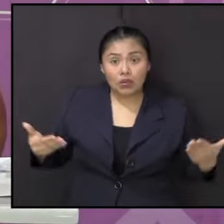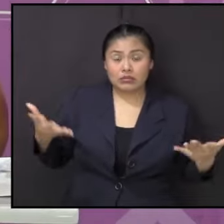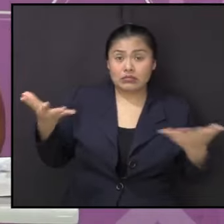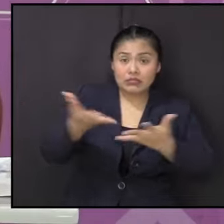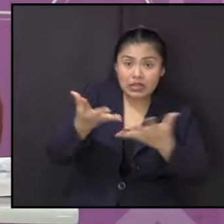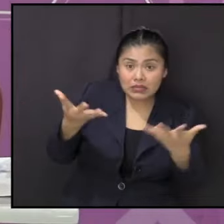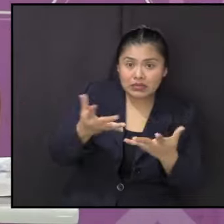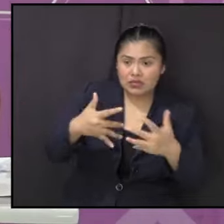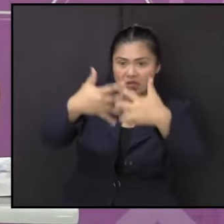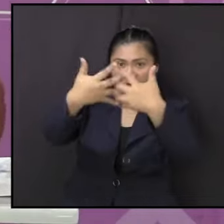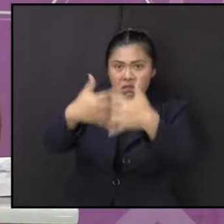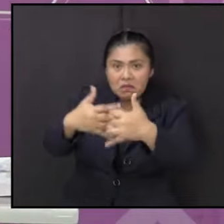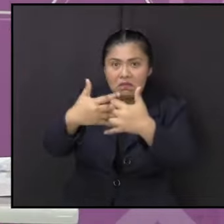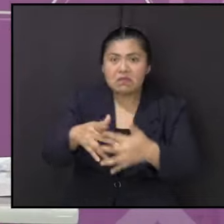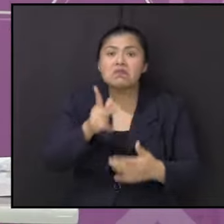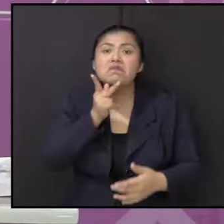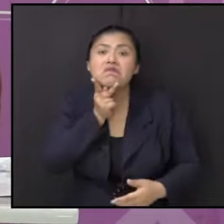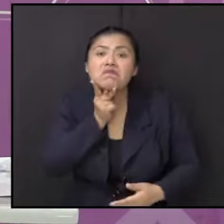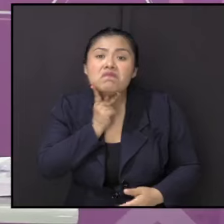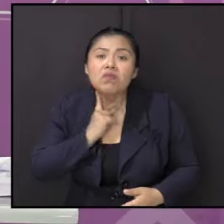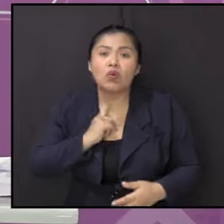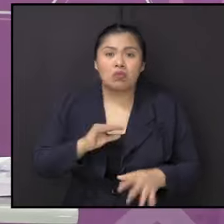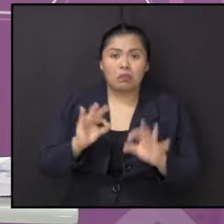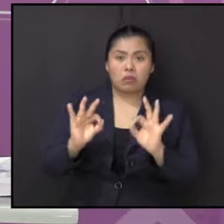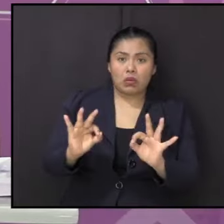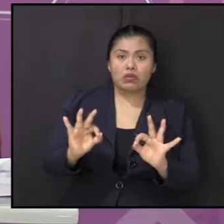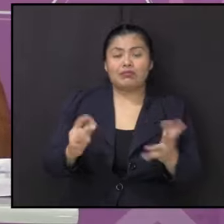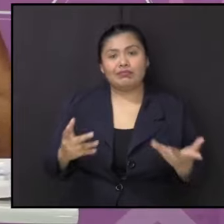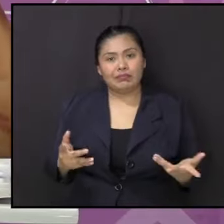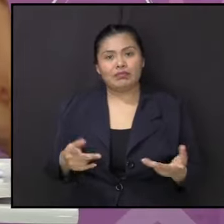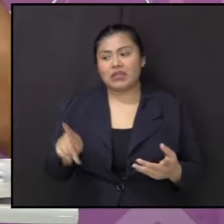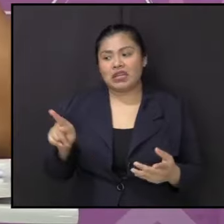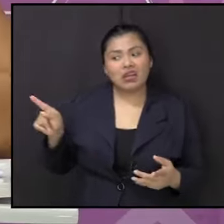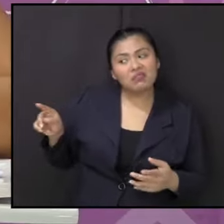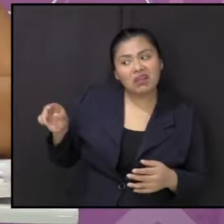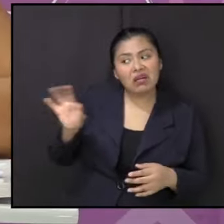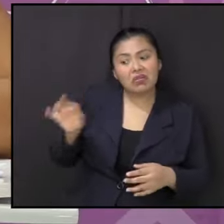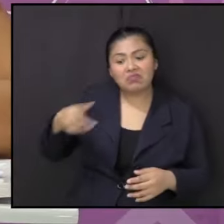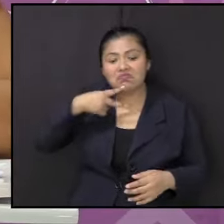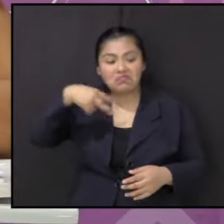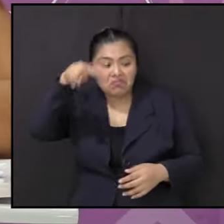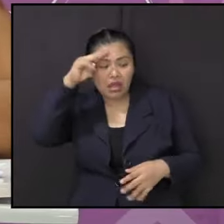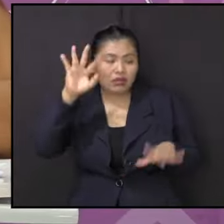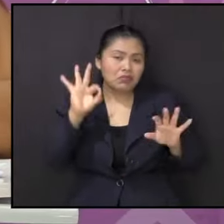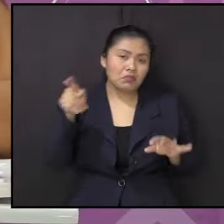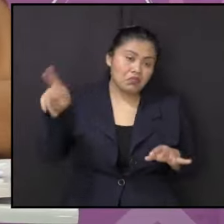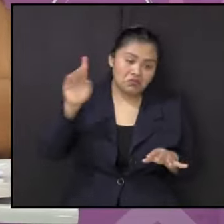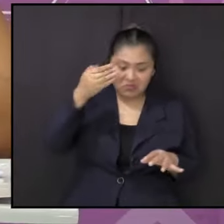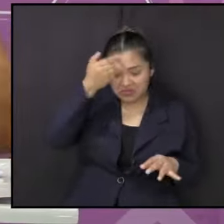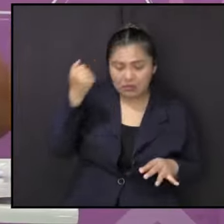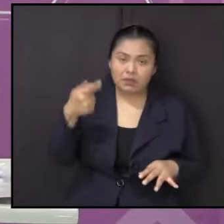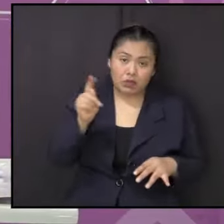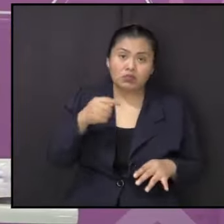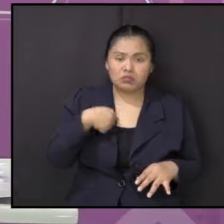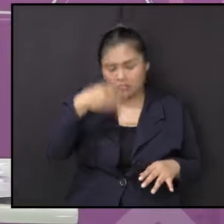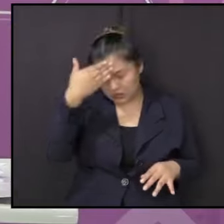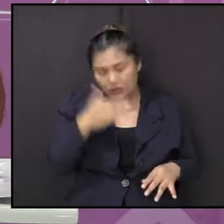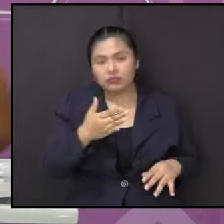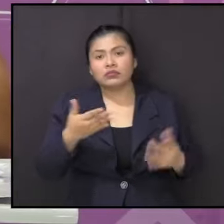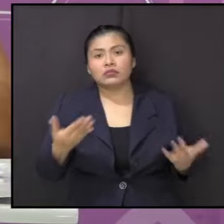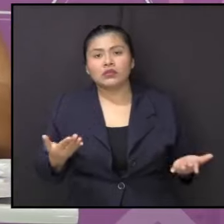tiene un proceso que quizás muchos desconocemos porque no es la materia. Pero bueno, creo yo que también una de las cosas que también pudiéramos indagar es justamente